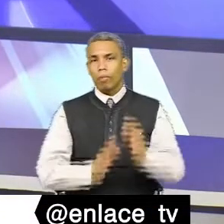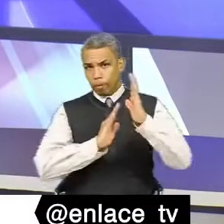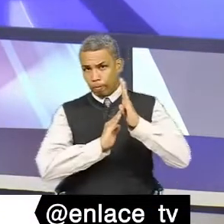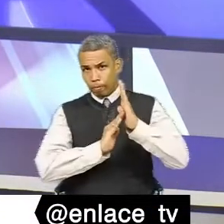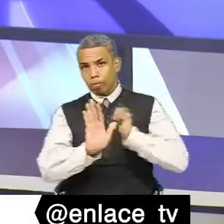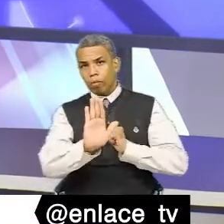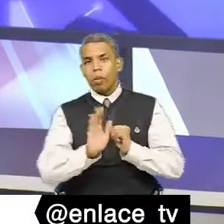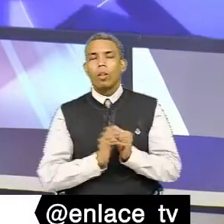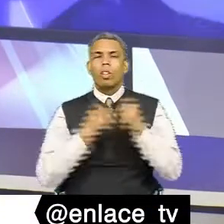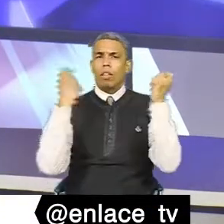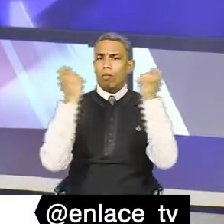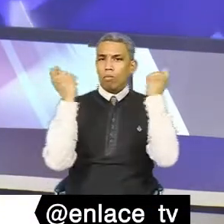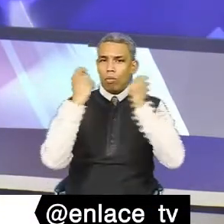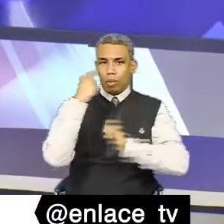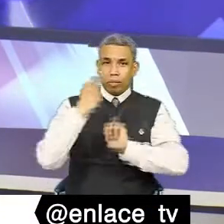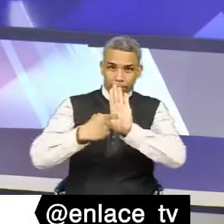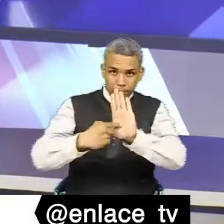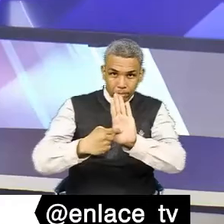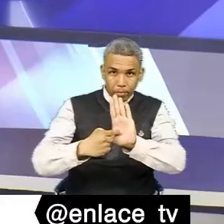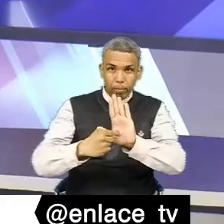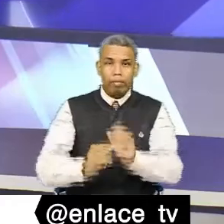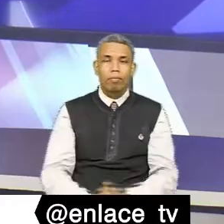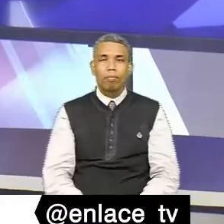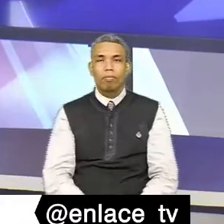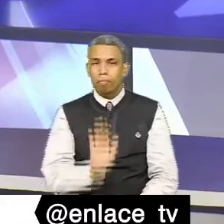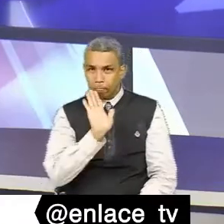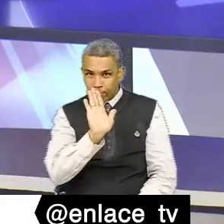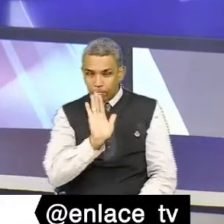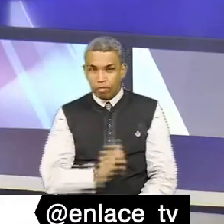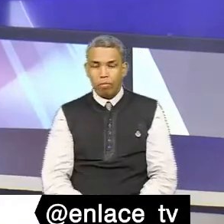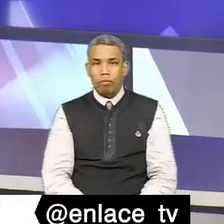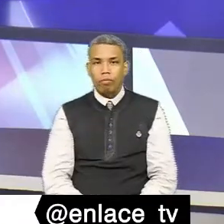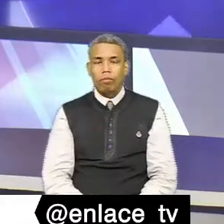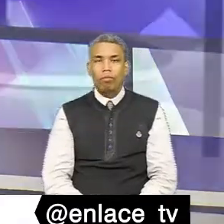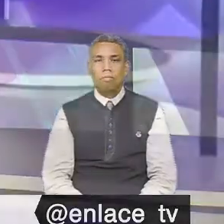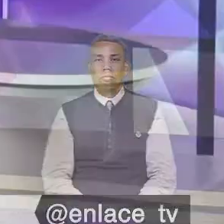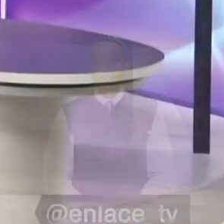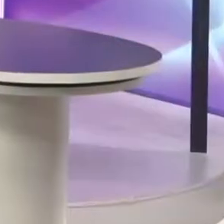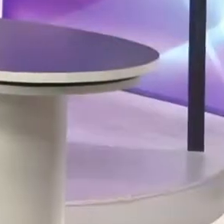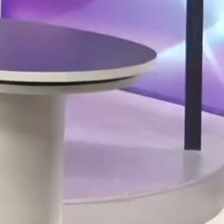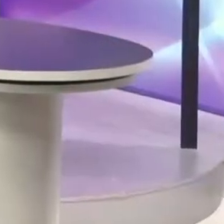pausa en reconocimiento a los que hacen posible el noticiero que usted quiere ver ya regresamos a las noticias